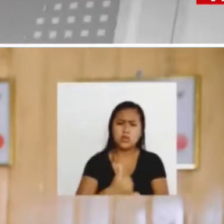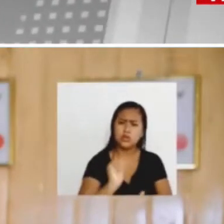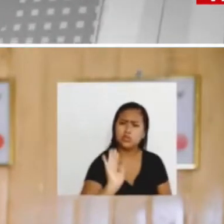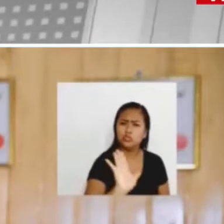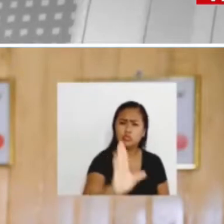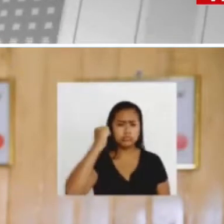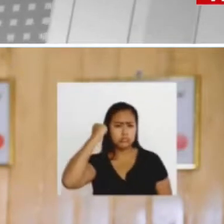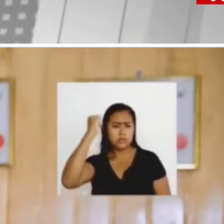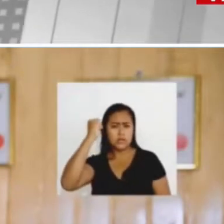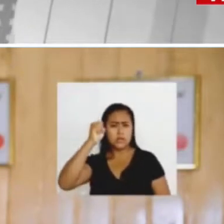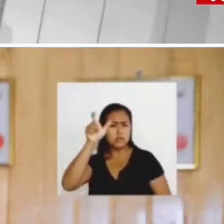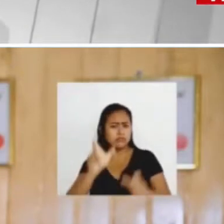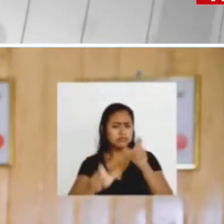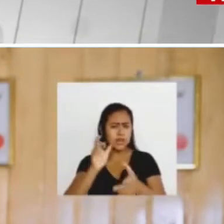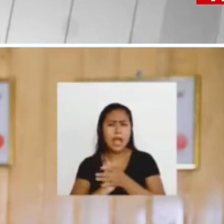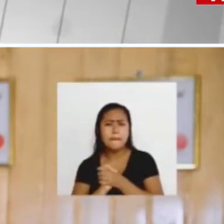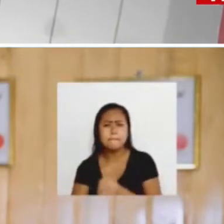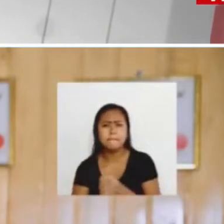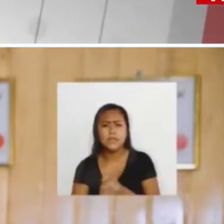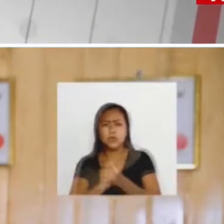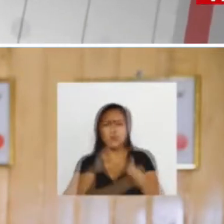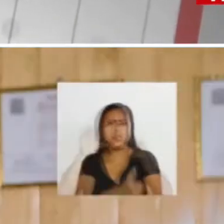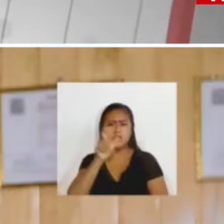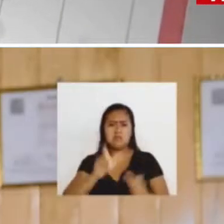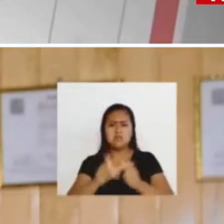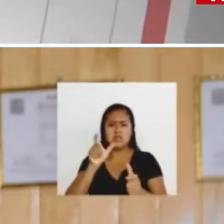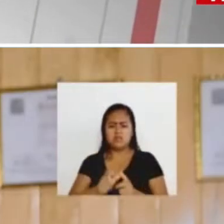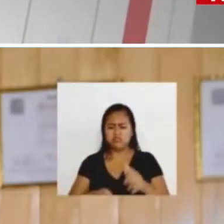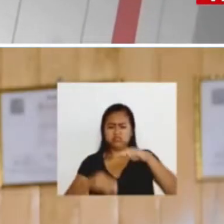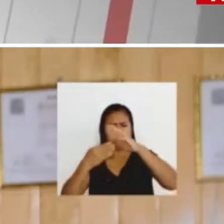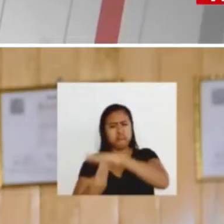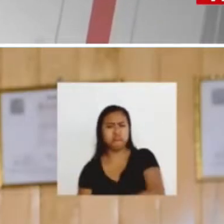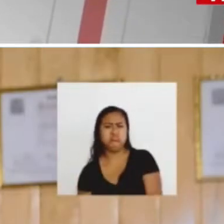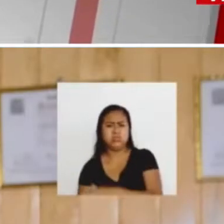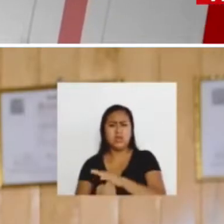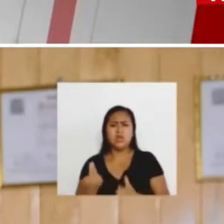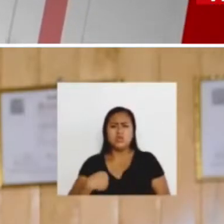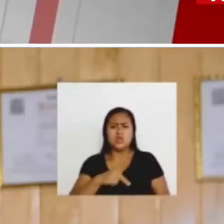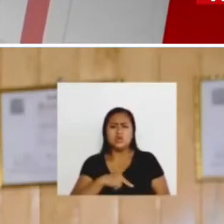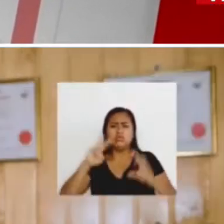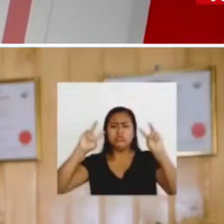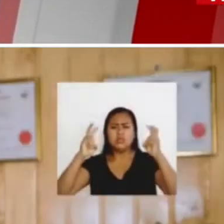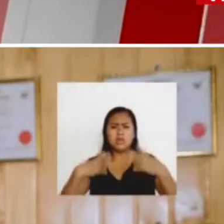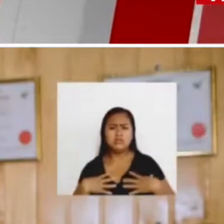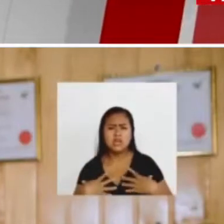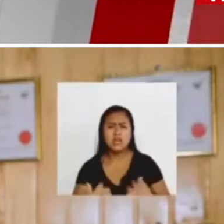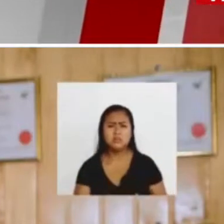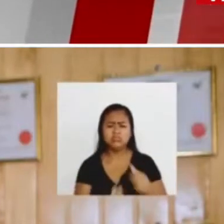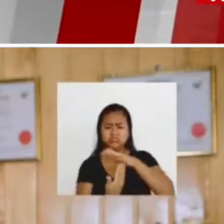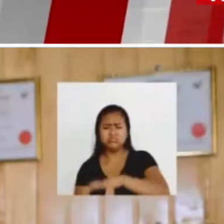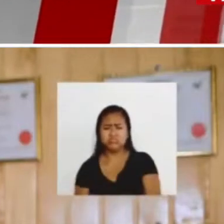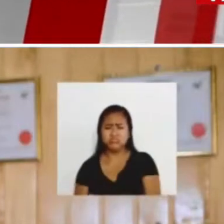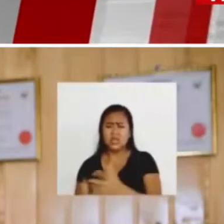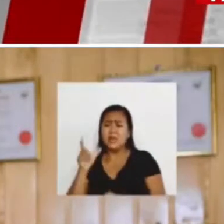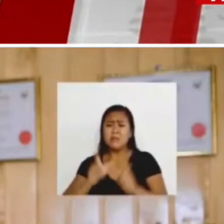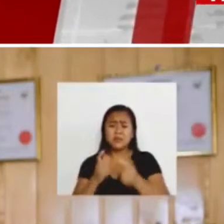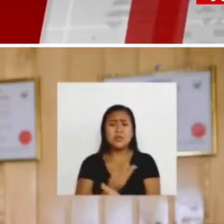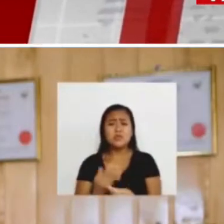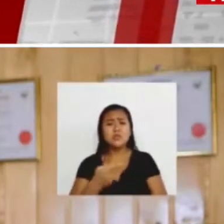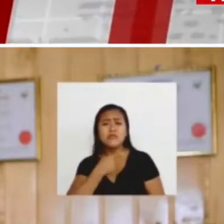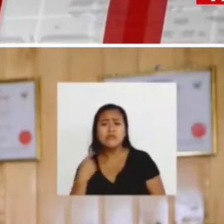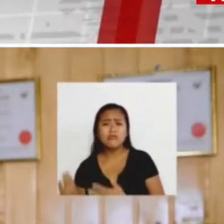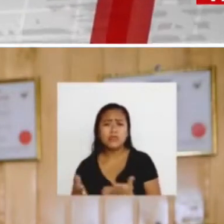este tema, Hugo, en la ciudad de Iquitos, realmente crea un... Es un tema cuando todo el mundo se levanta.